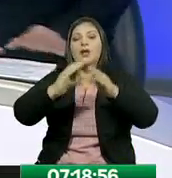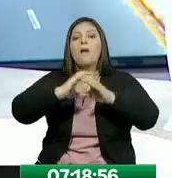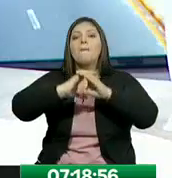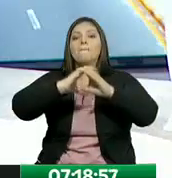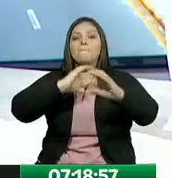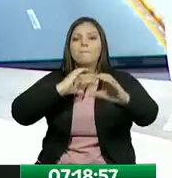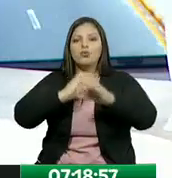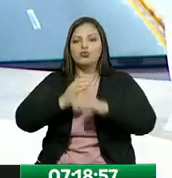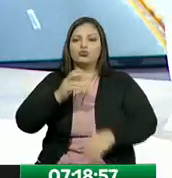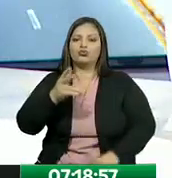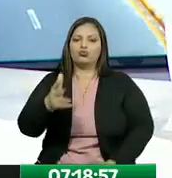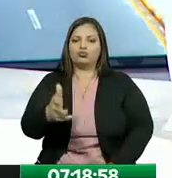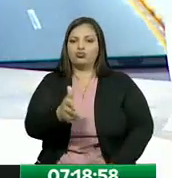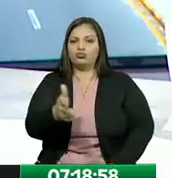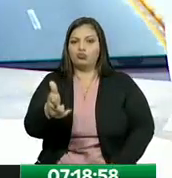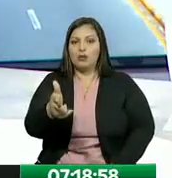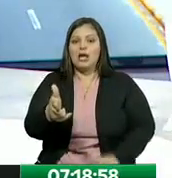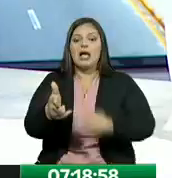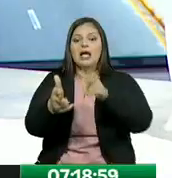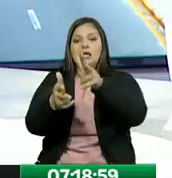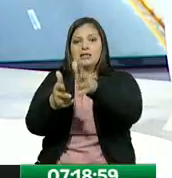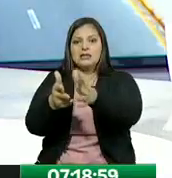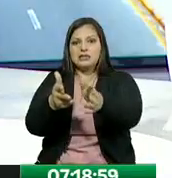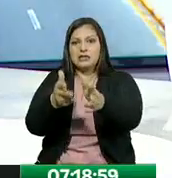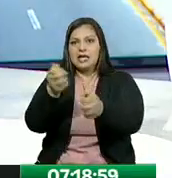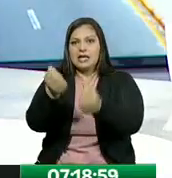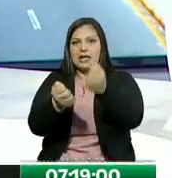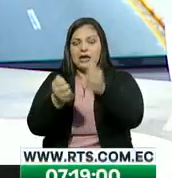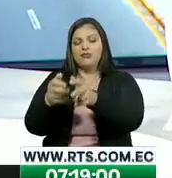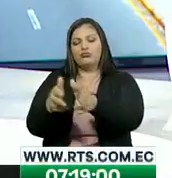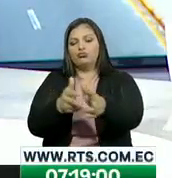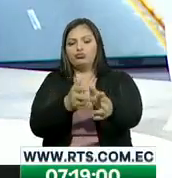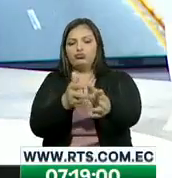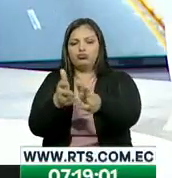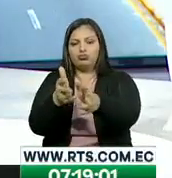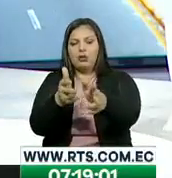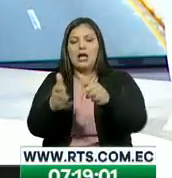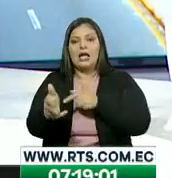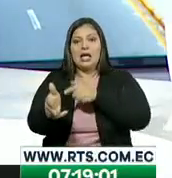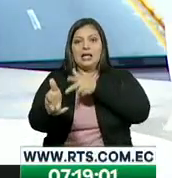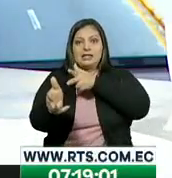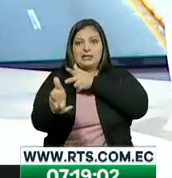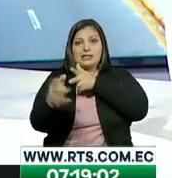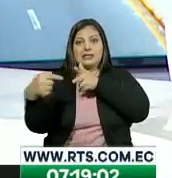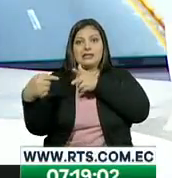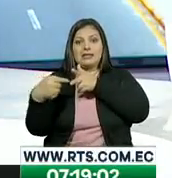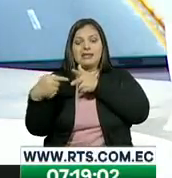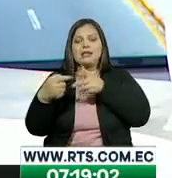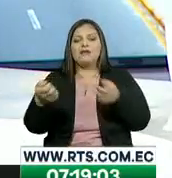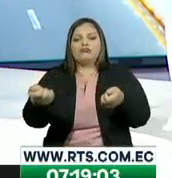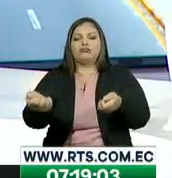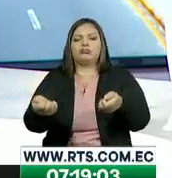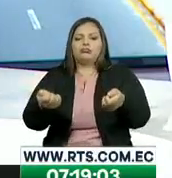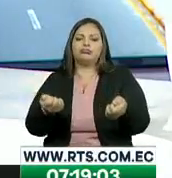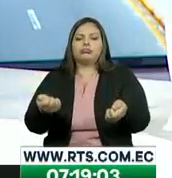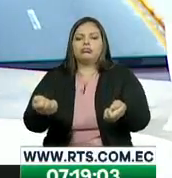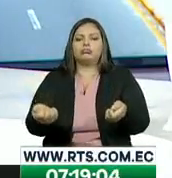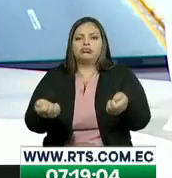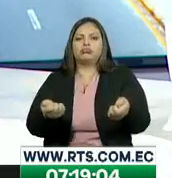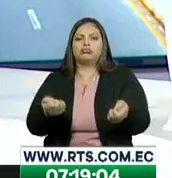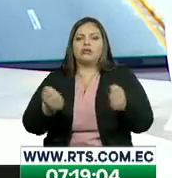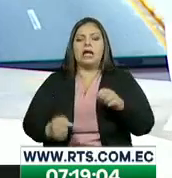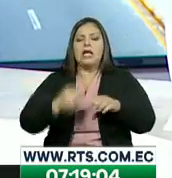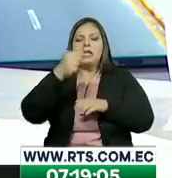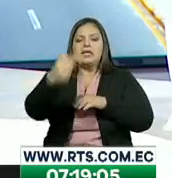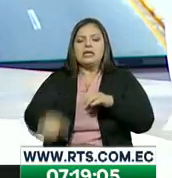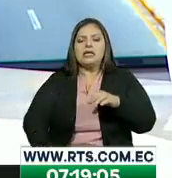Según reportes, la llanta de un tráiler se salió de la estructura e impactó contra un bus interprovincial y un vehículo